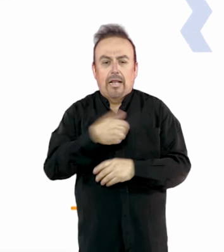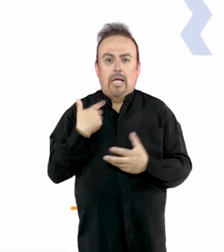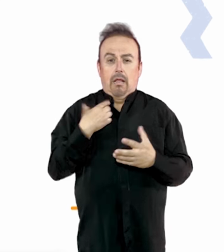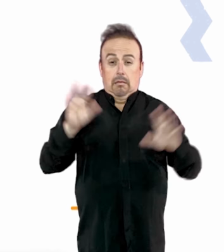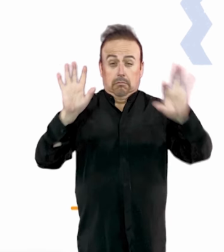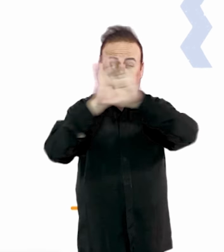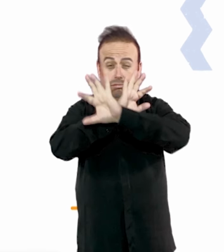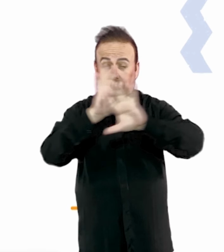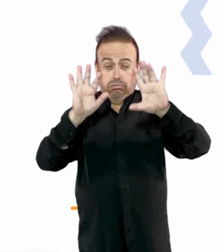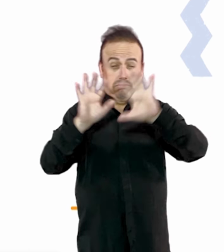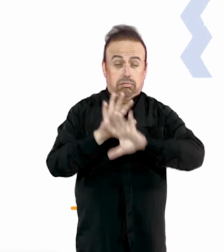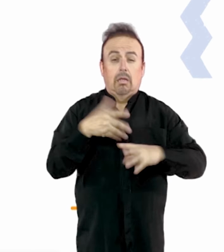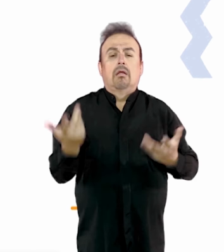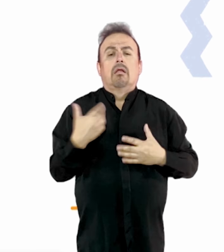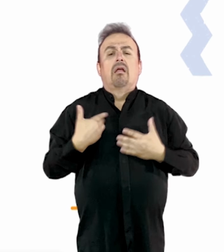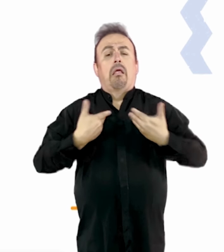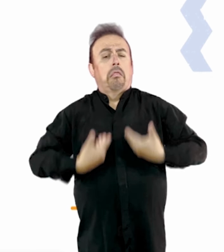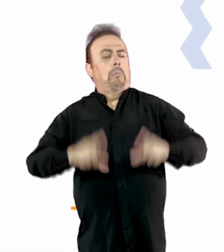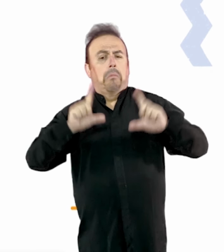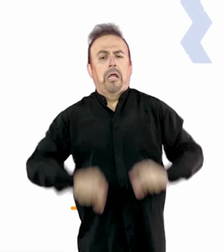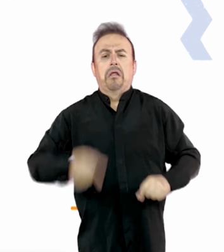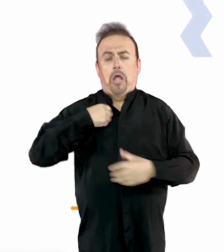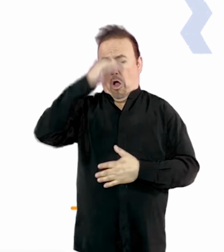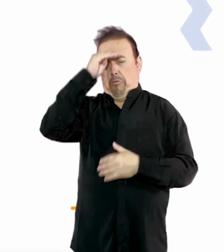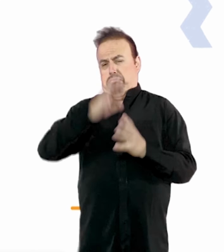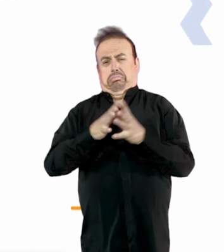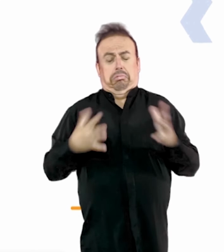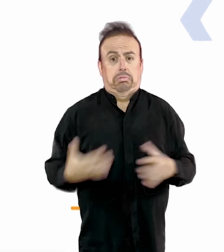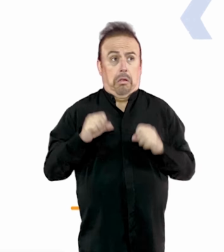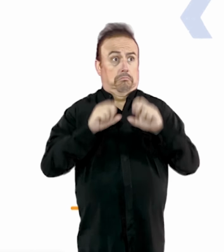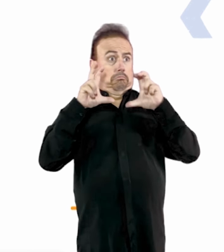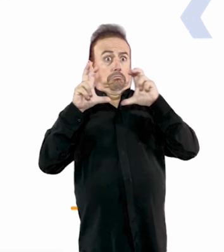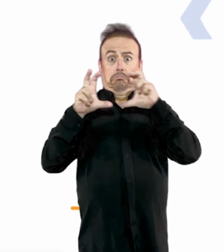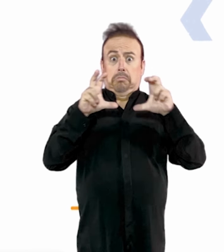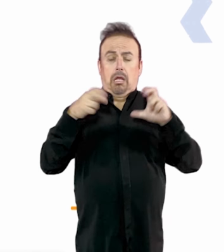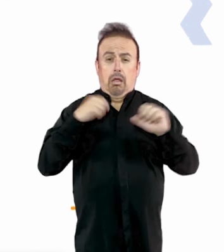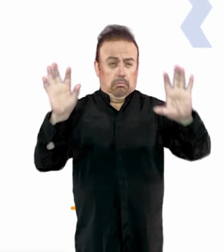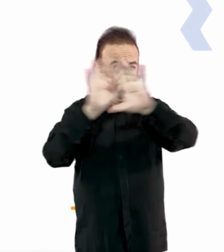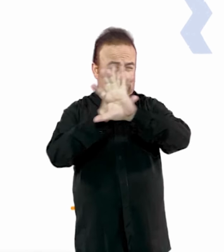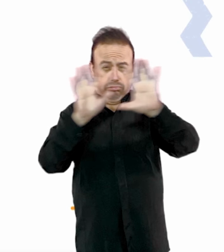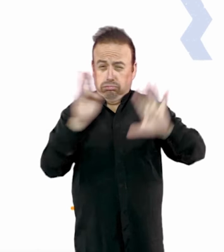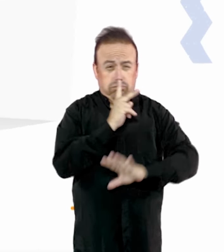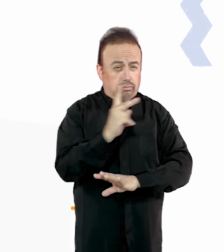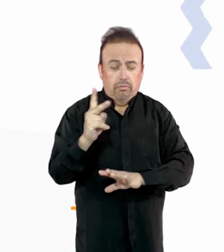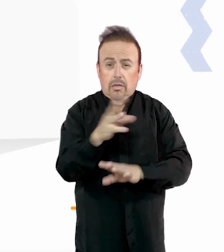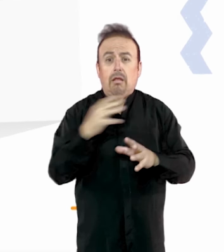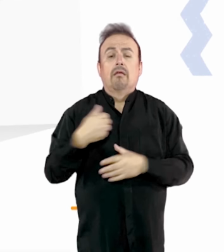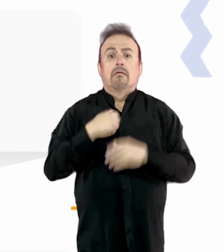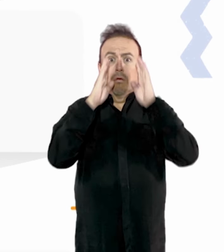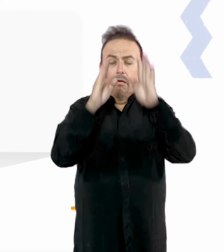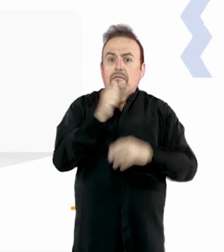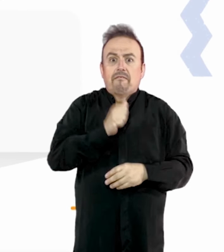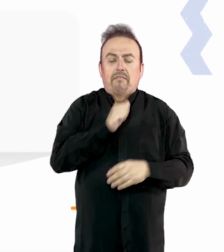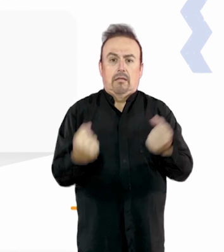visión borrosa. Disminuye la fatiga, provoca exceso de confianza, deslumbramiento, visión borrosa y falta de concentración para